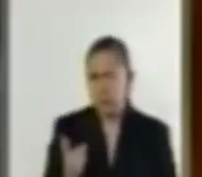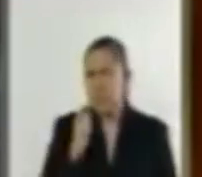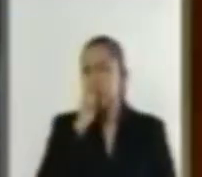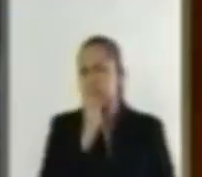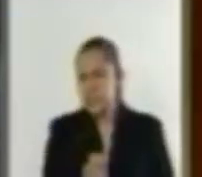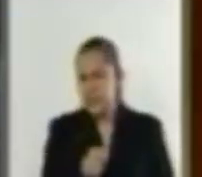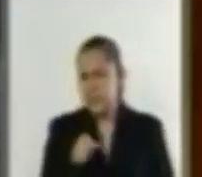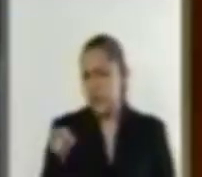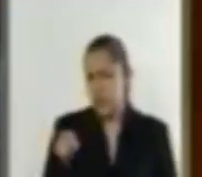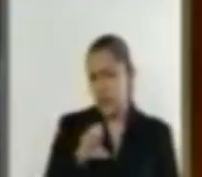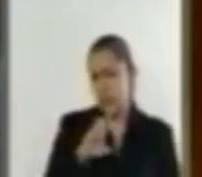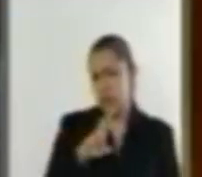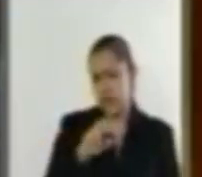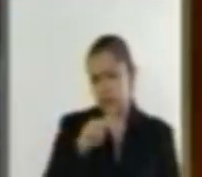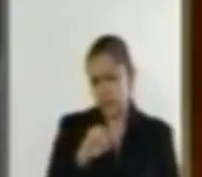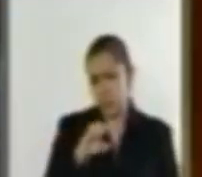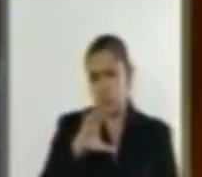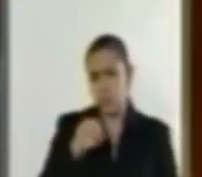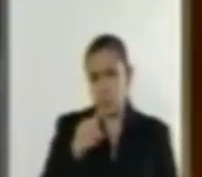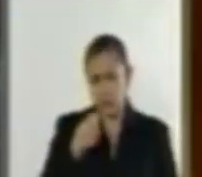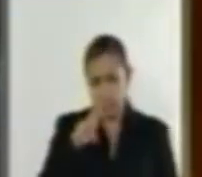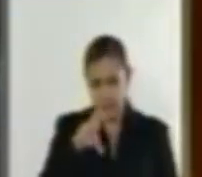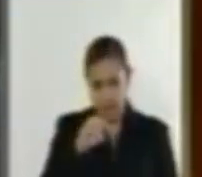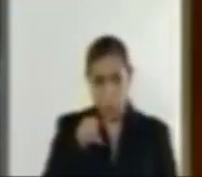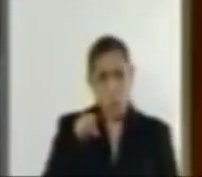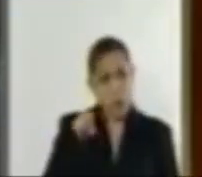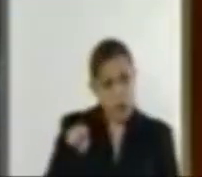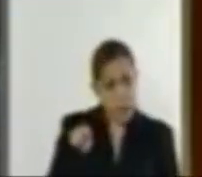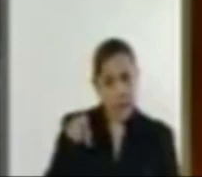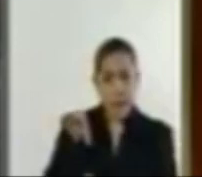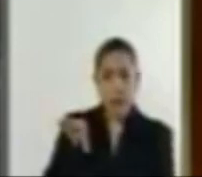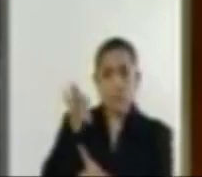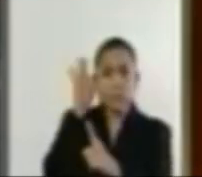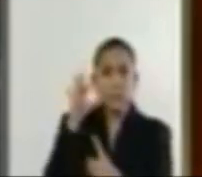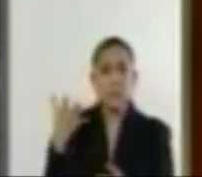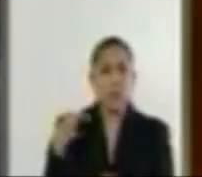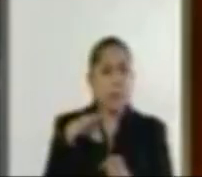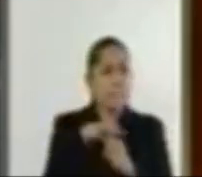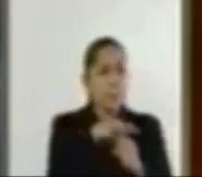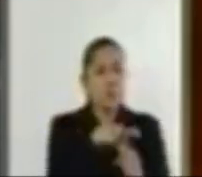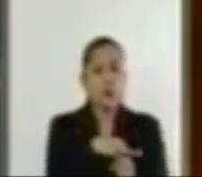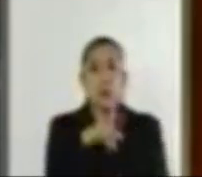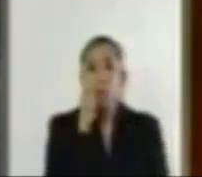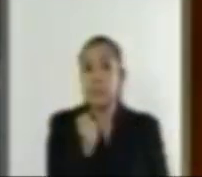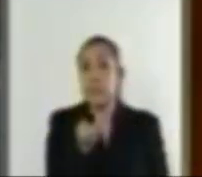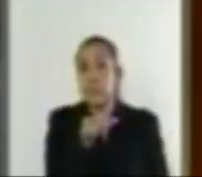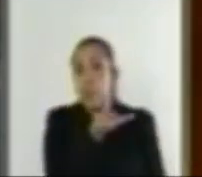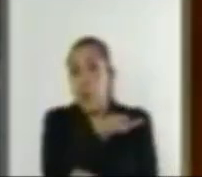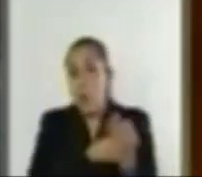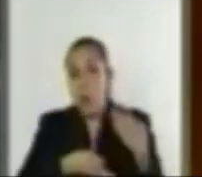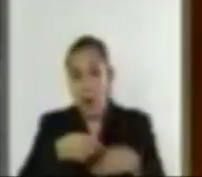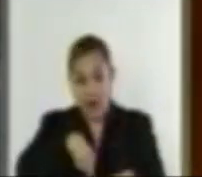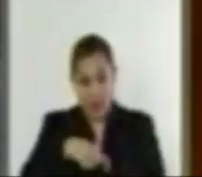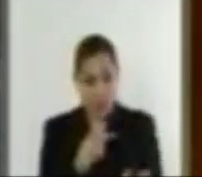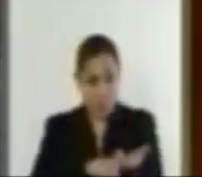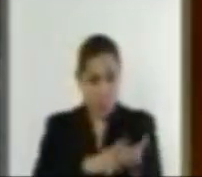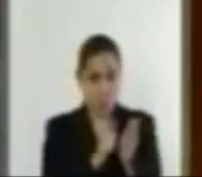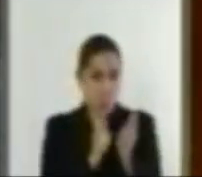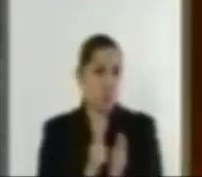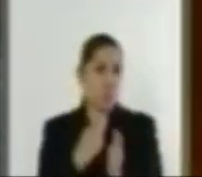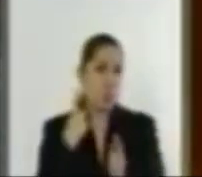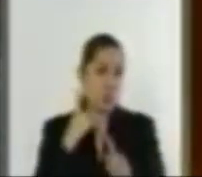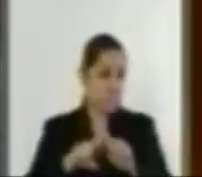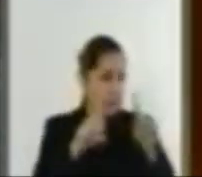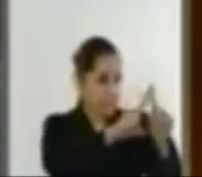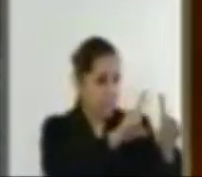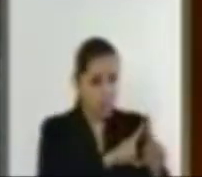nación hubiera sido Murillo Karam, que entonces era el procurador. Sí, bueno, Ernesto Cordero, estamos siguiendo contigo esto que